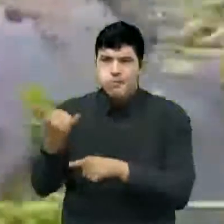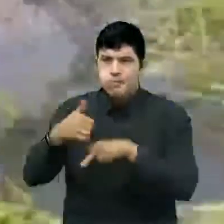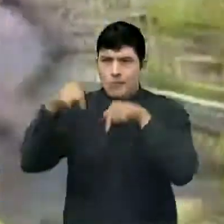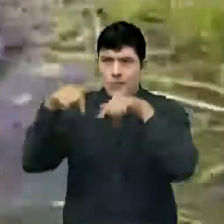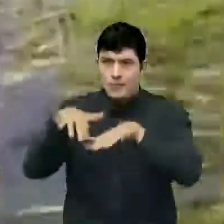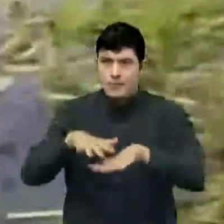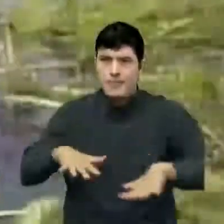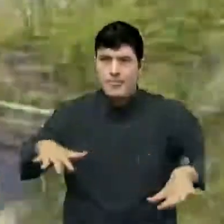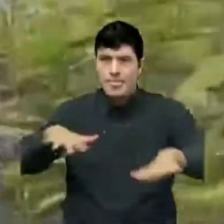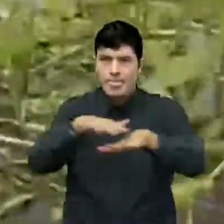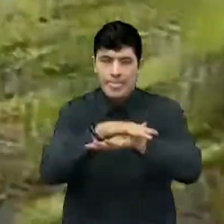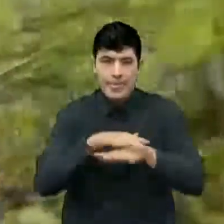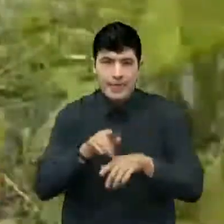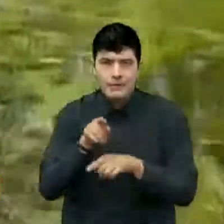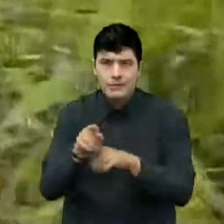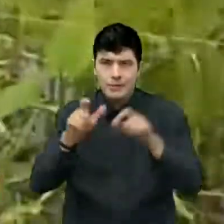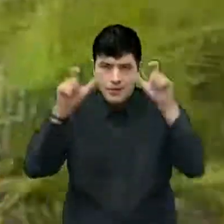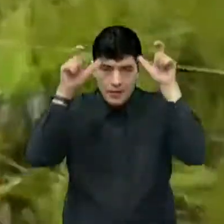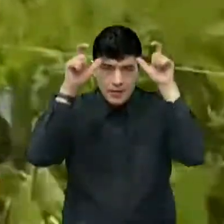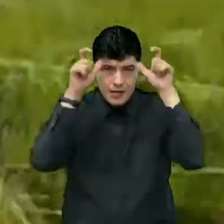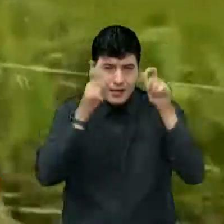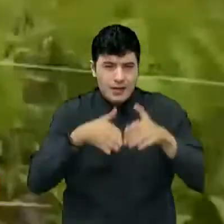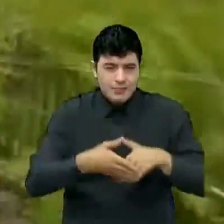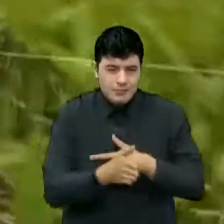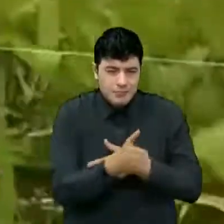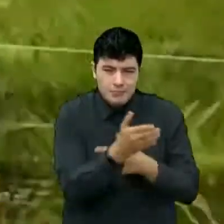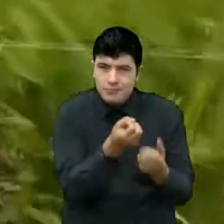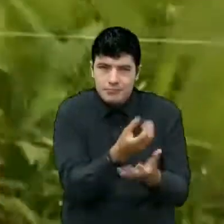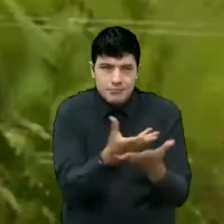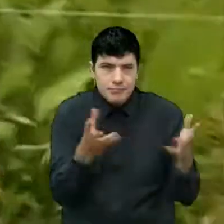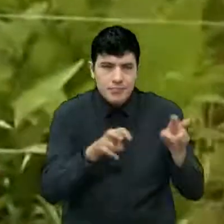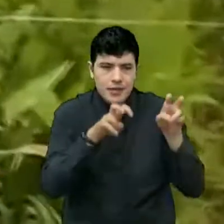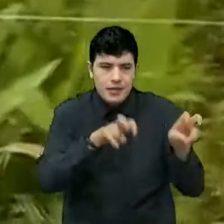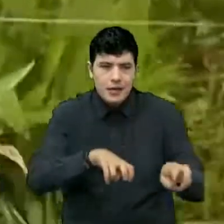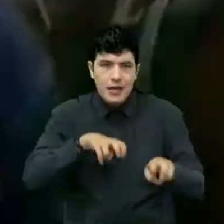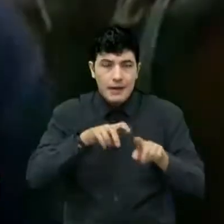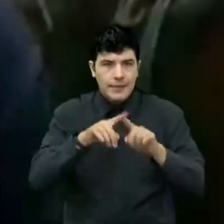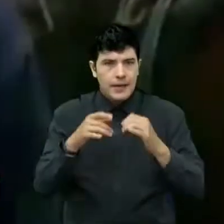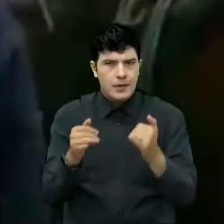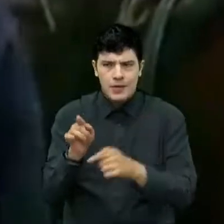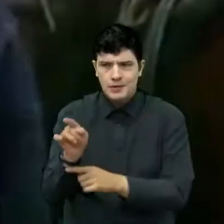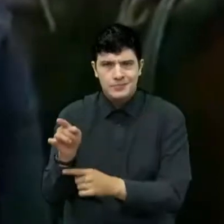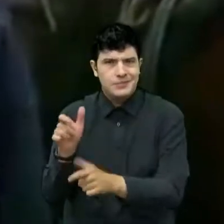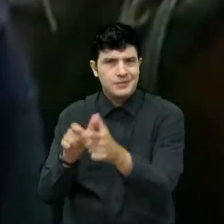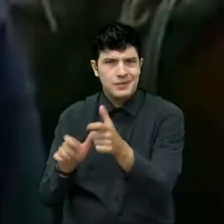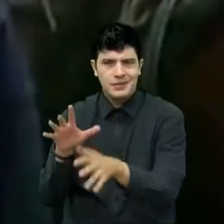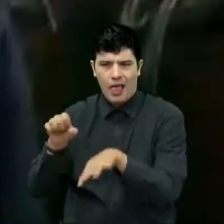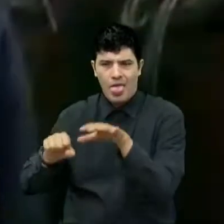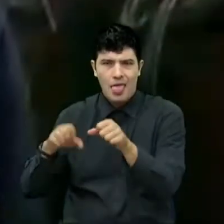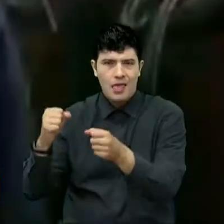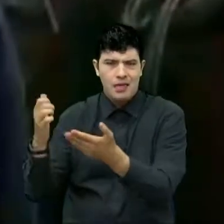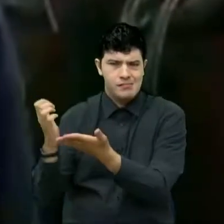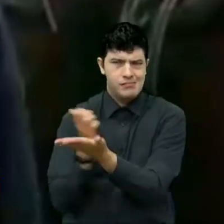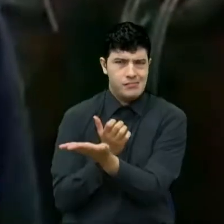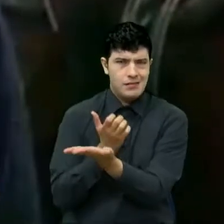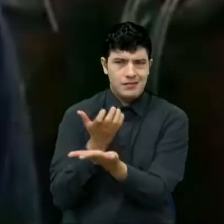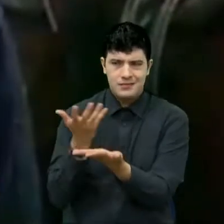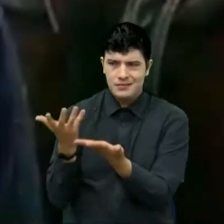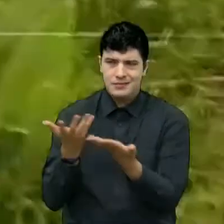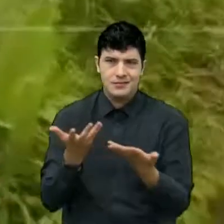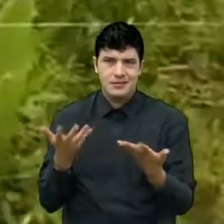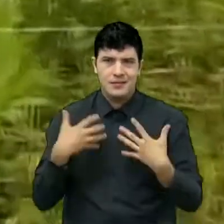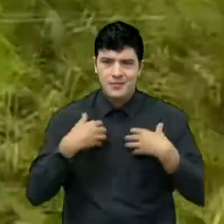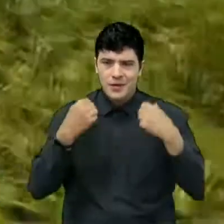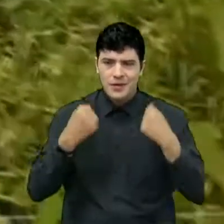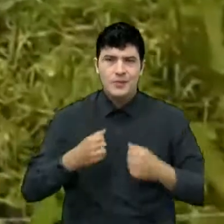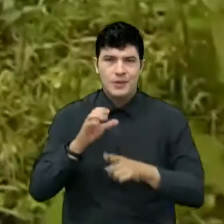playón con la ganadería, con la pesca, todo eso. Entonces ahora nos quieren quitar lo que prácticamente es de